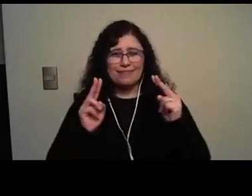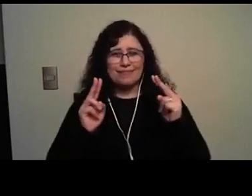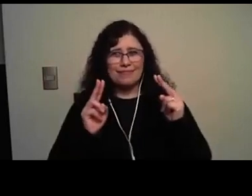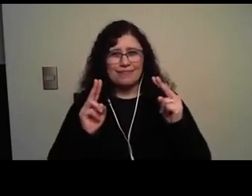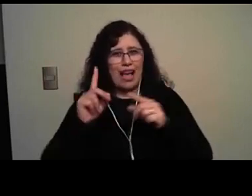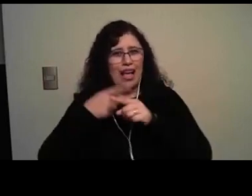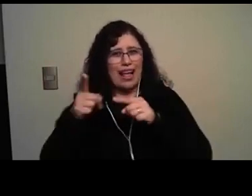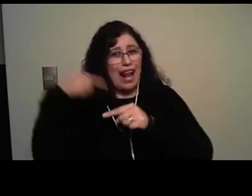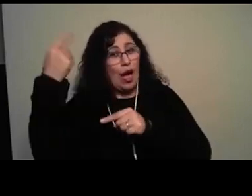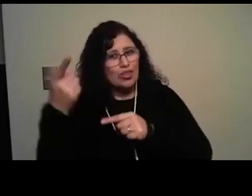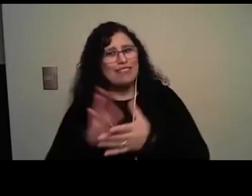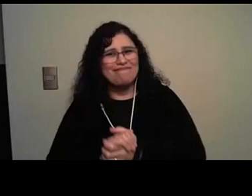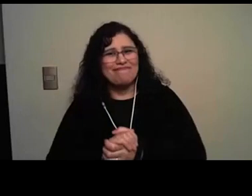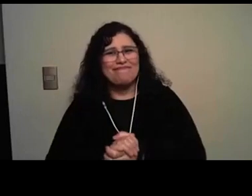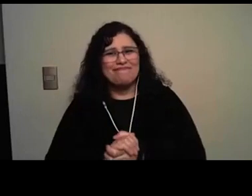próxima semana.